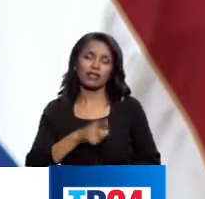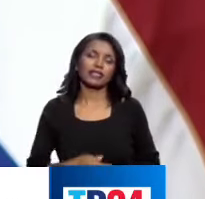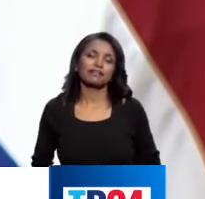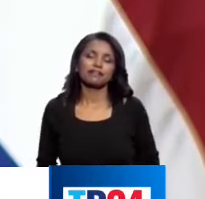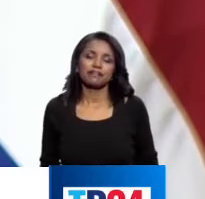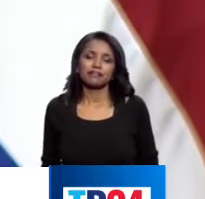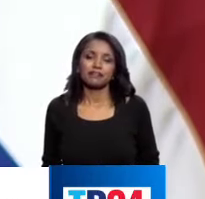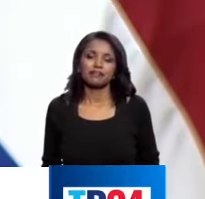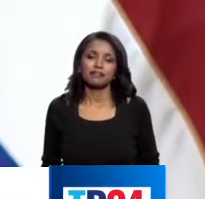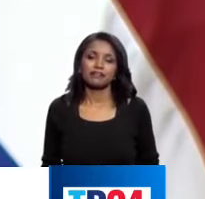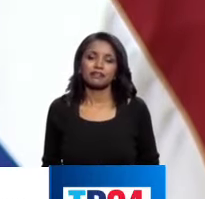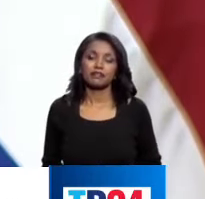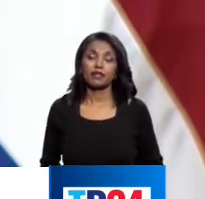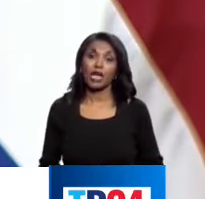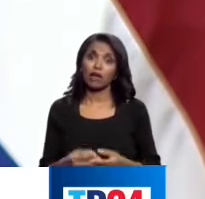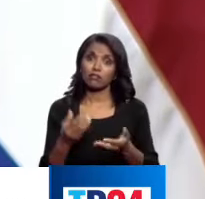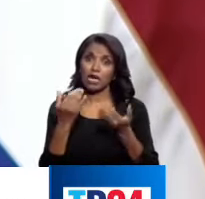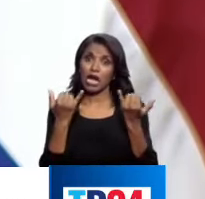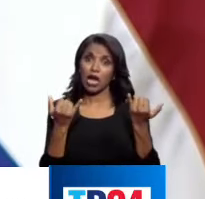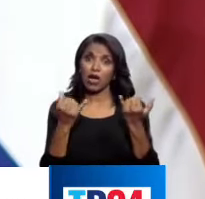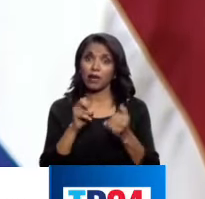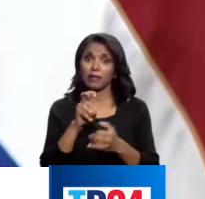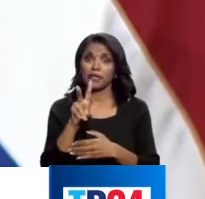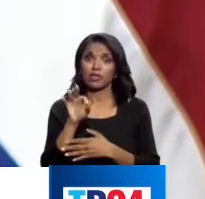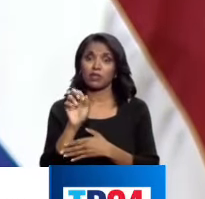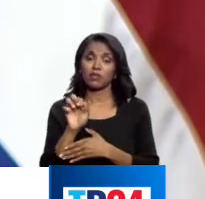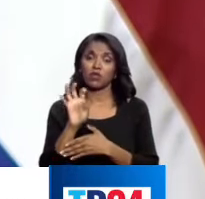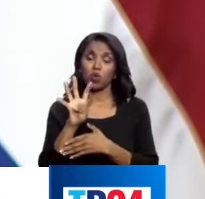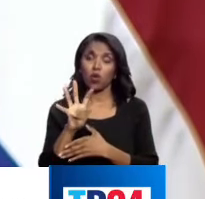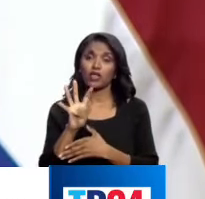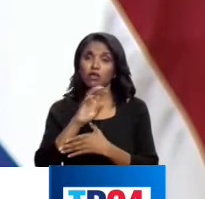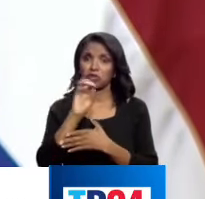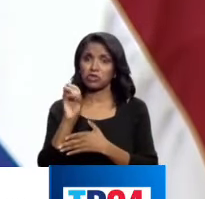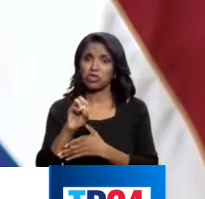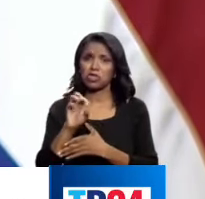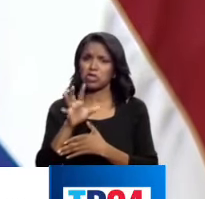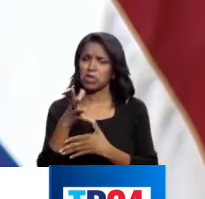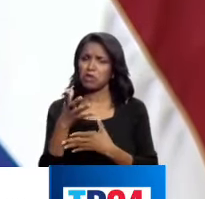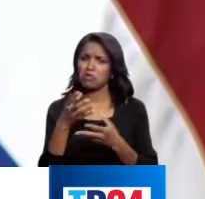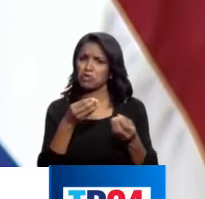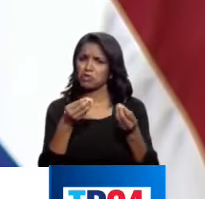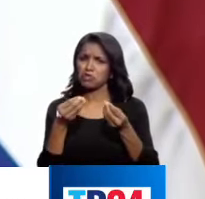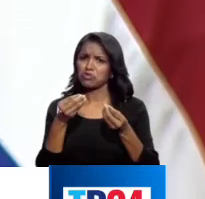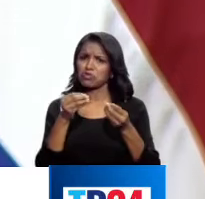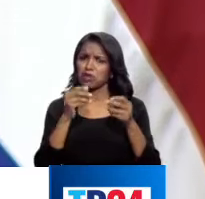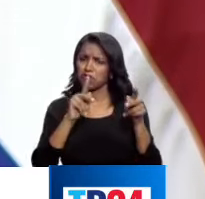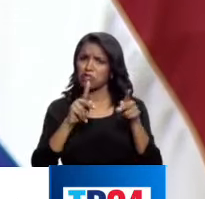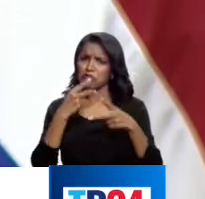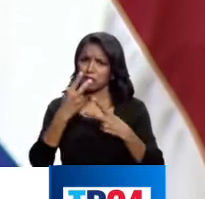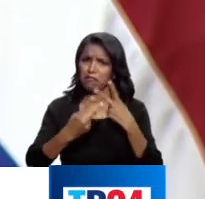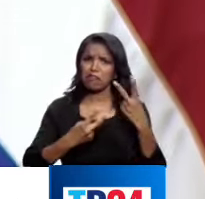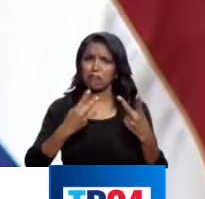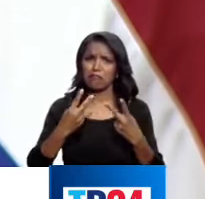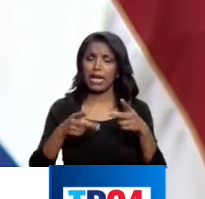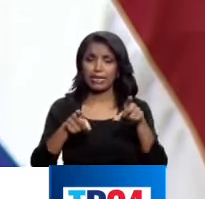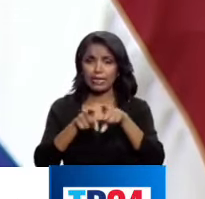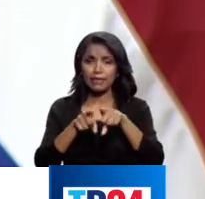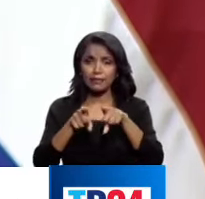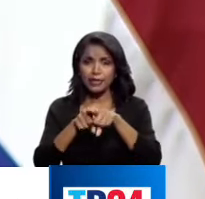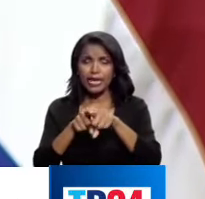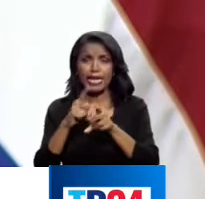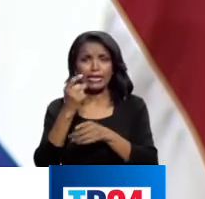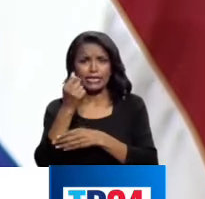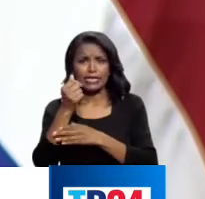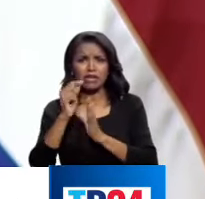Nosotros tenemos un incremento en la cantidad de visitantes de 29.4% versus el año pasado. Tenemos también que los ingresos